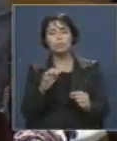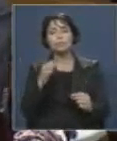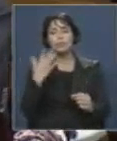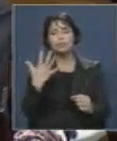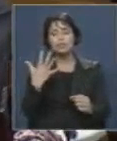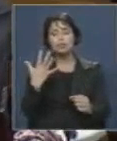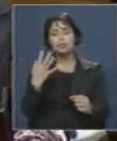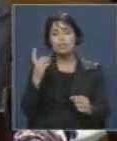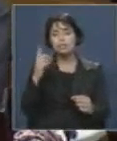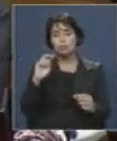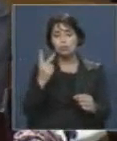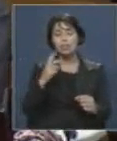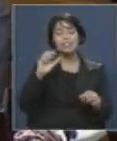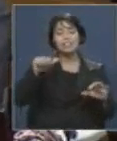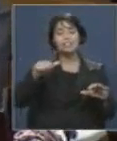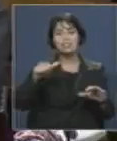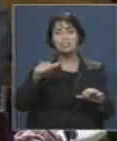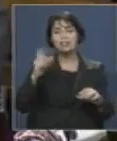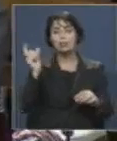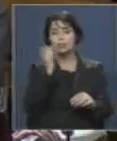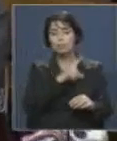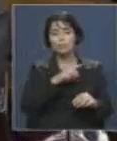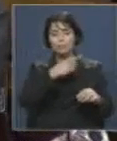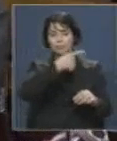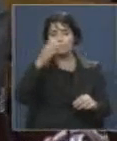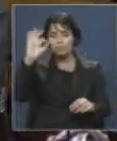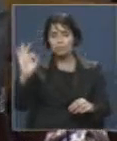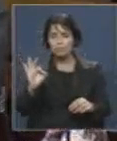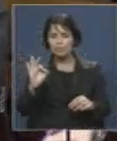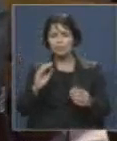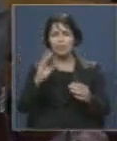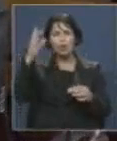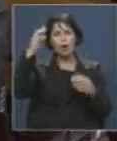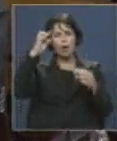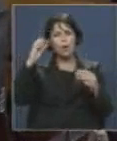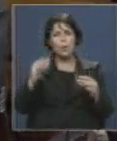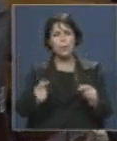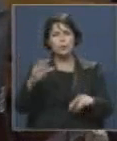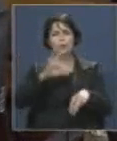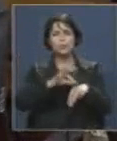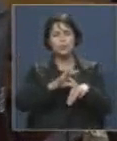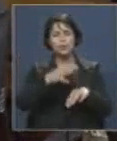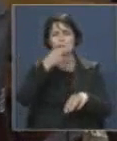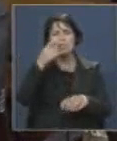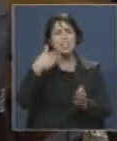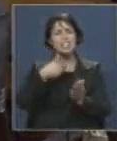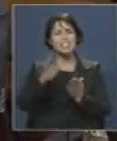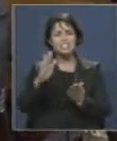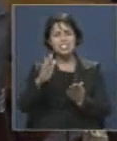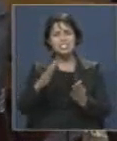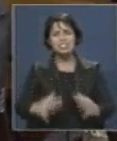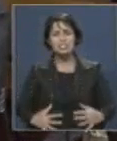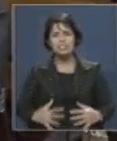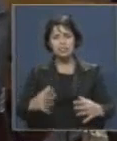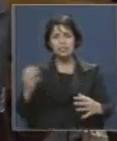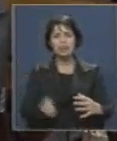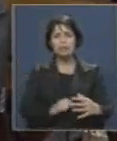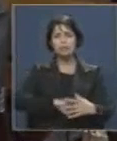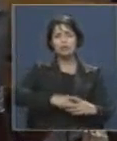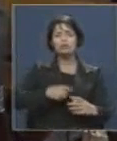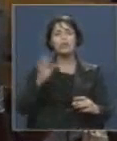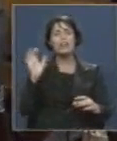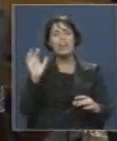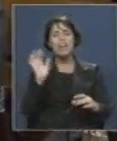16 la última. Es decir, el 100% de los especialistas de dicha área rechaza el aborto en caso de un ataque